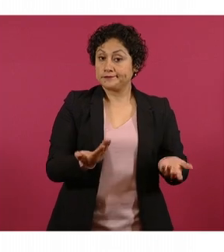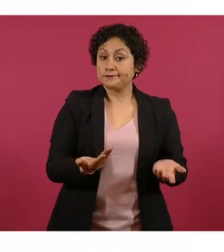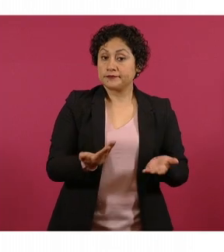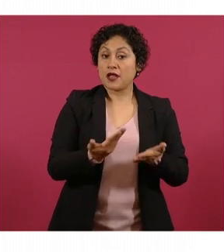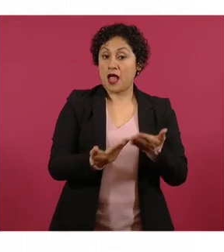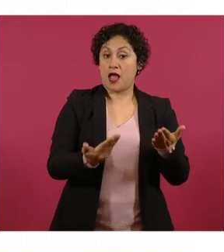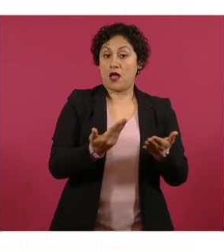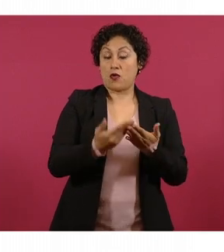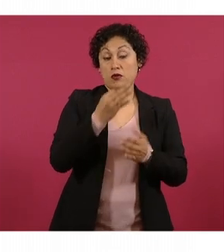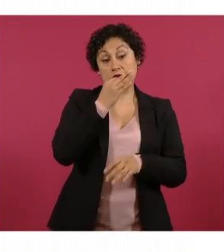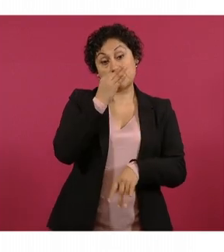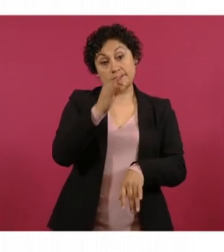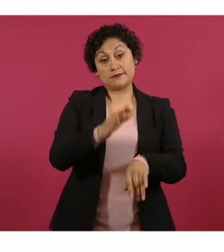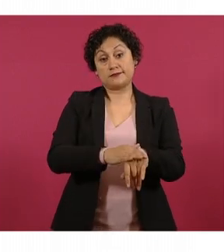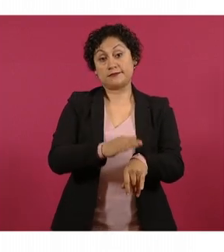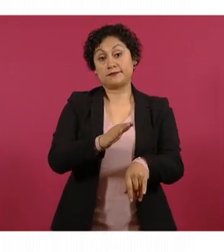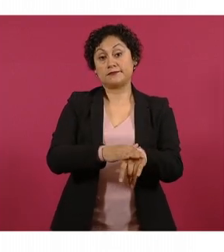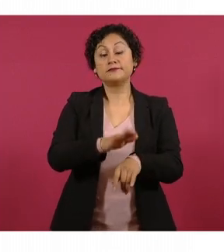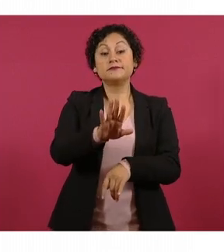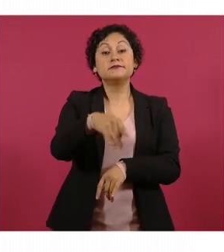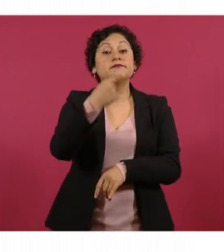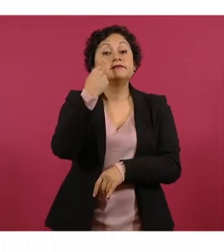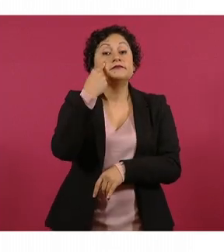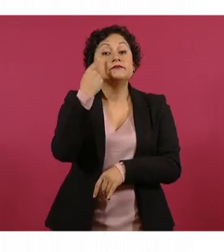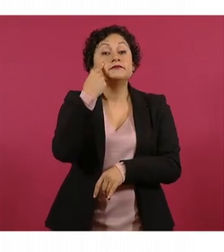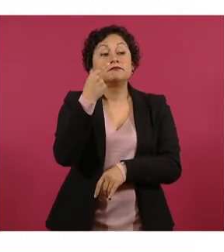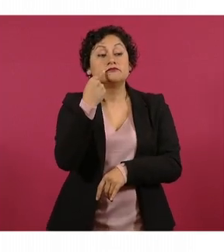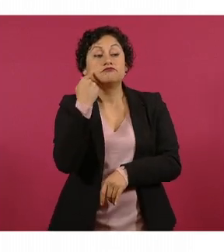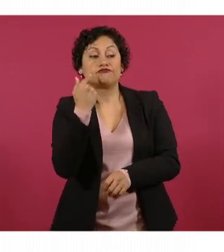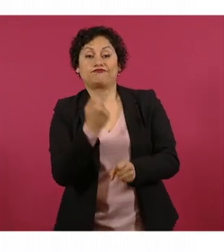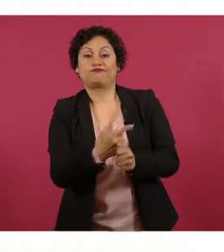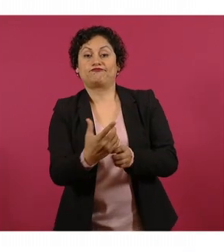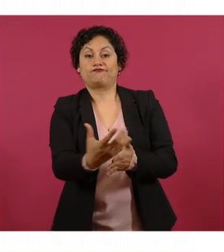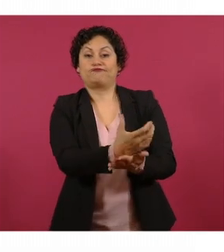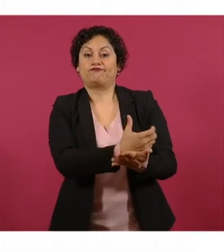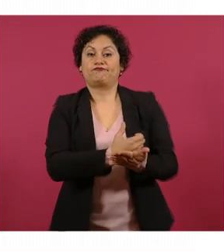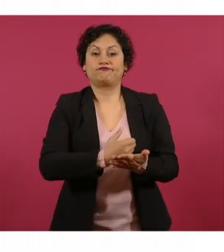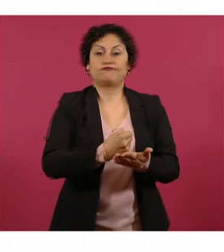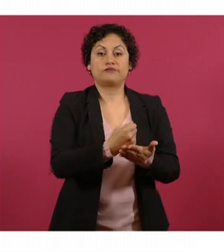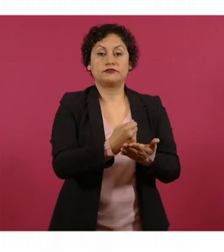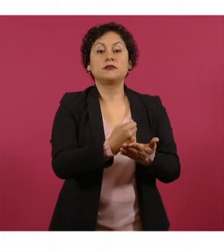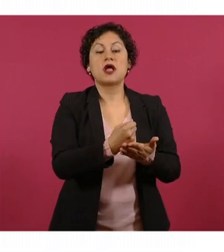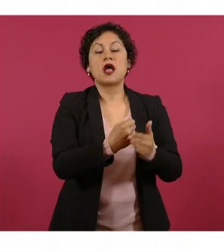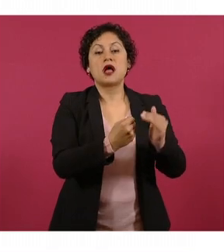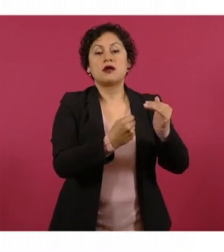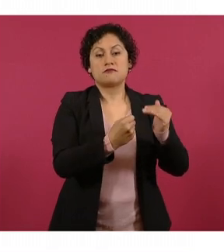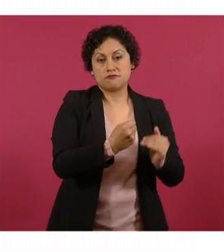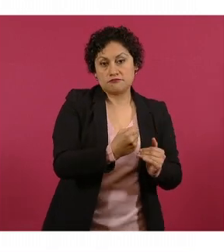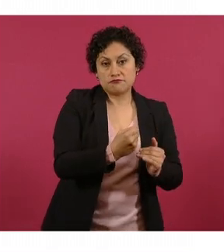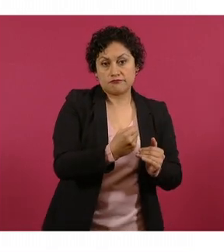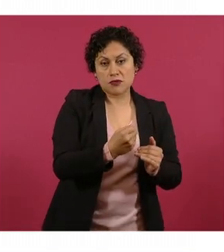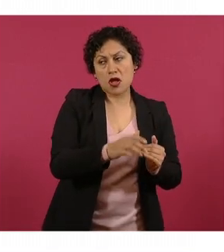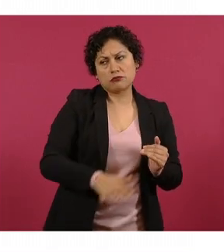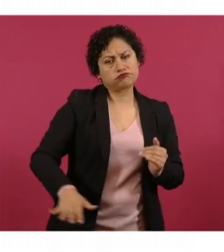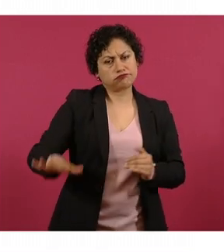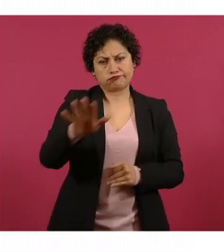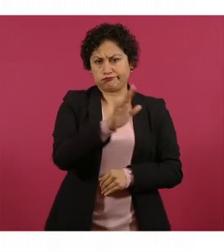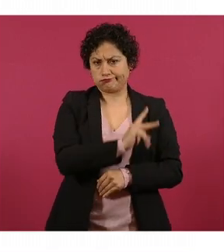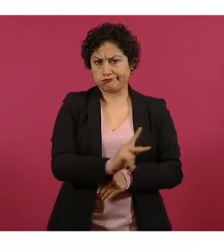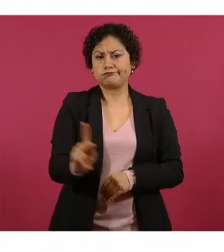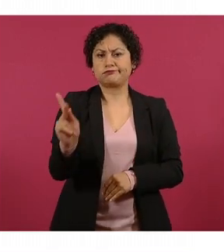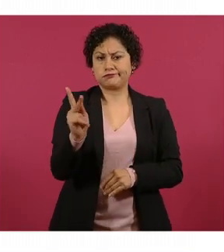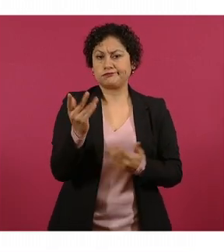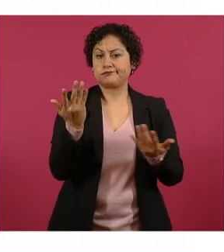también mencionar que los indicadores de ganancia para este tipo de combustible han disminuido en términos generales. En